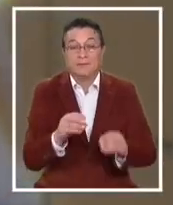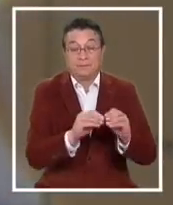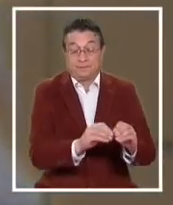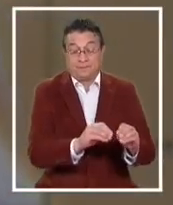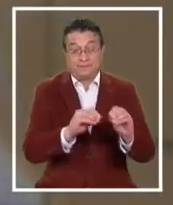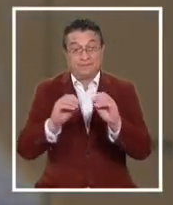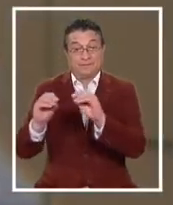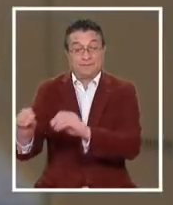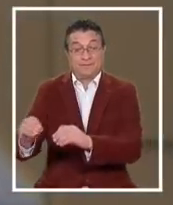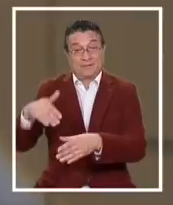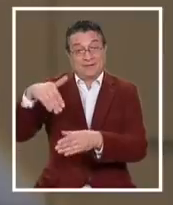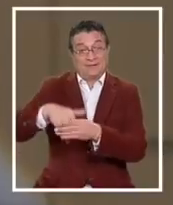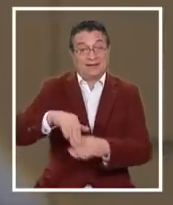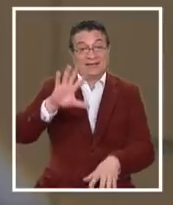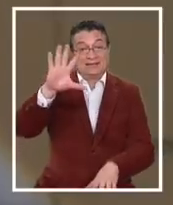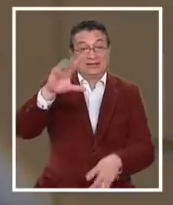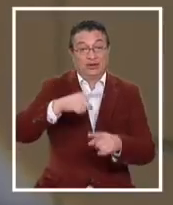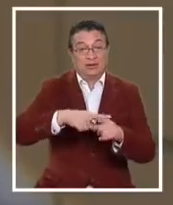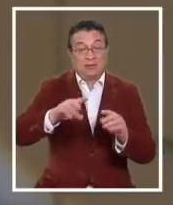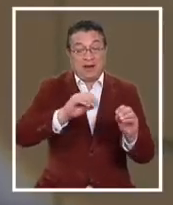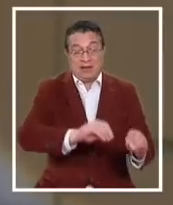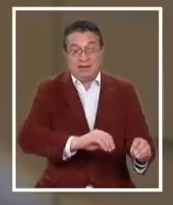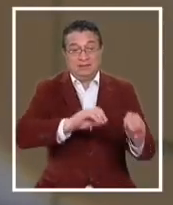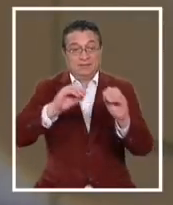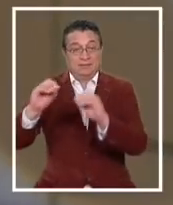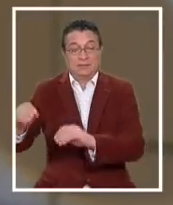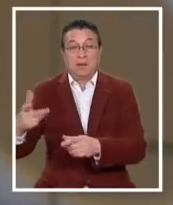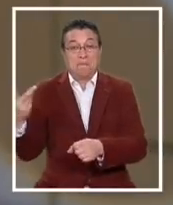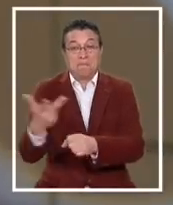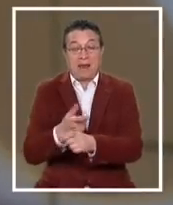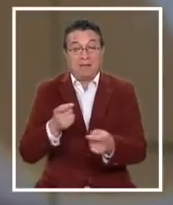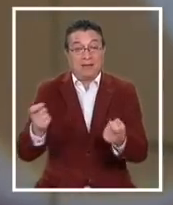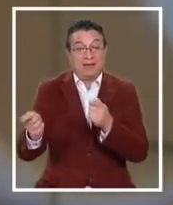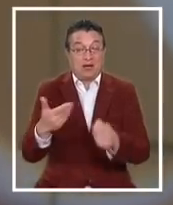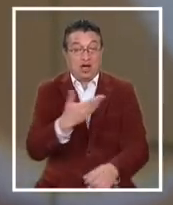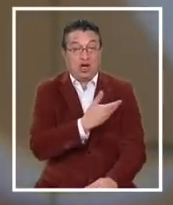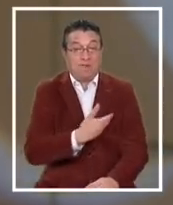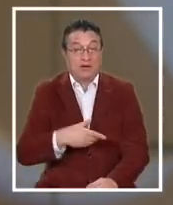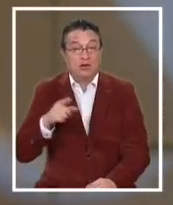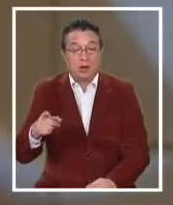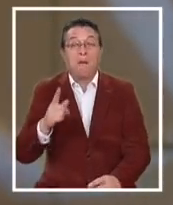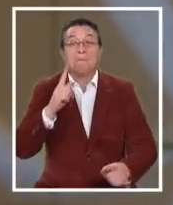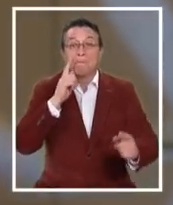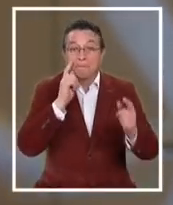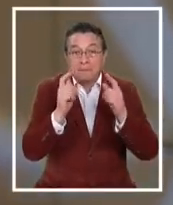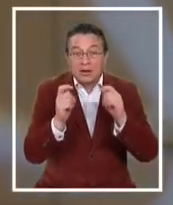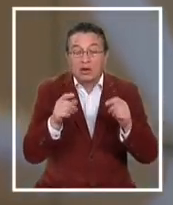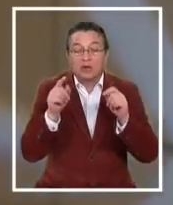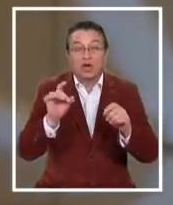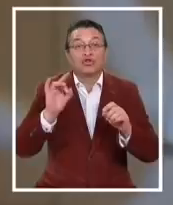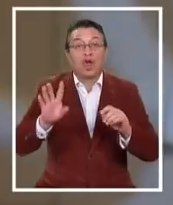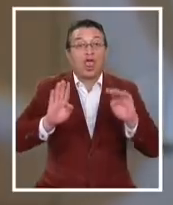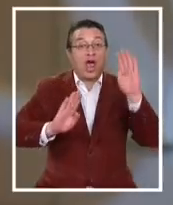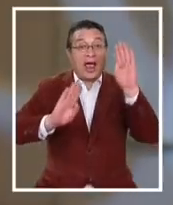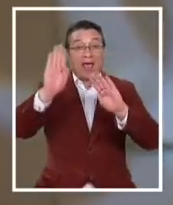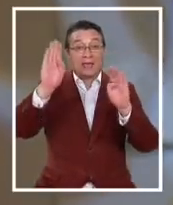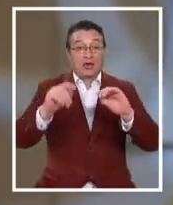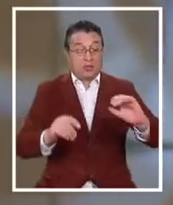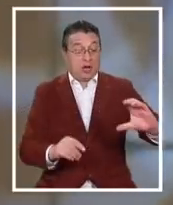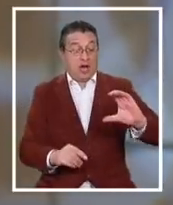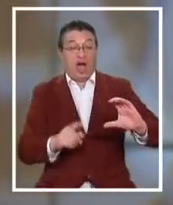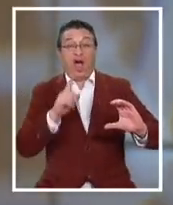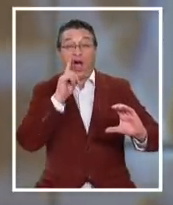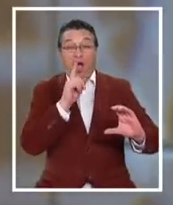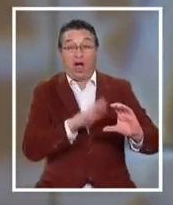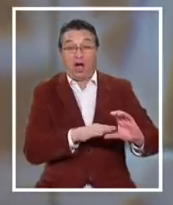el periodo de elecciones en 5 semanas, producto de un mal manejo del gobierno de la pandemia, se corre el riesgo de que solo las candidaturas que tienen más recursos,